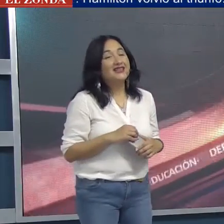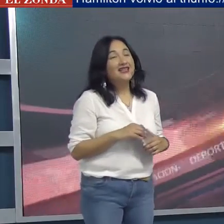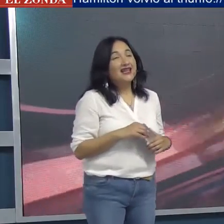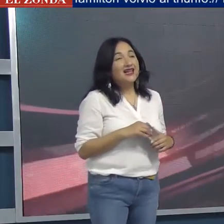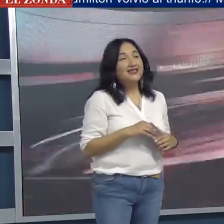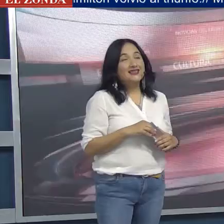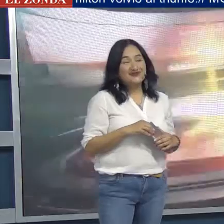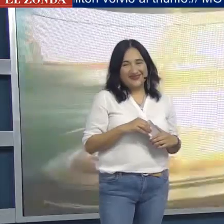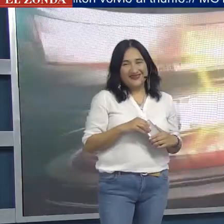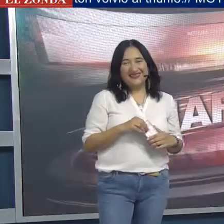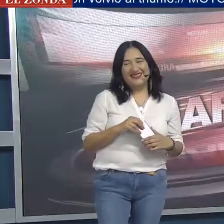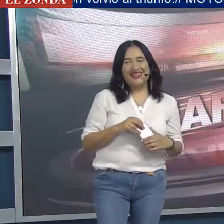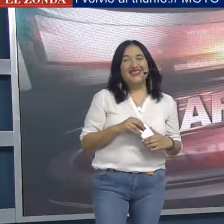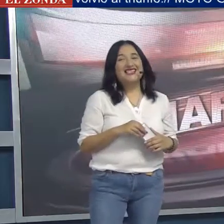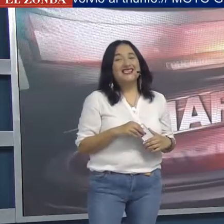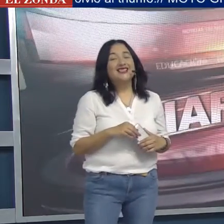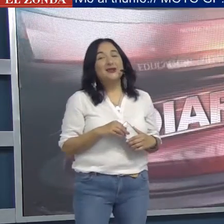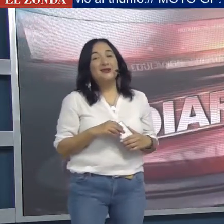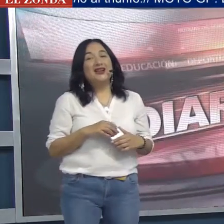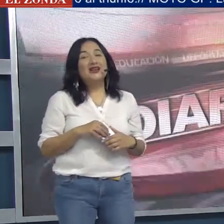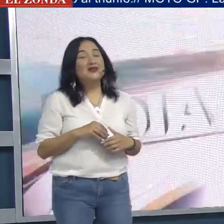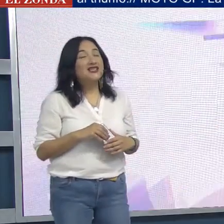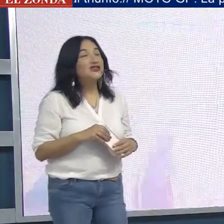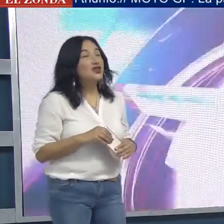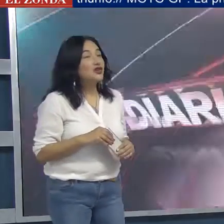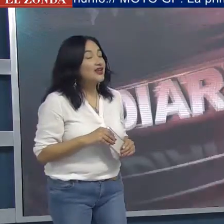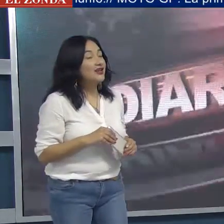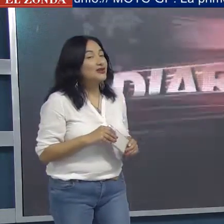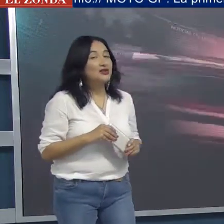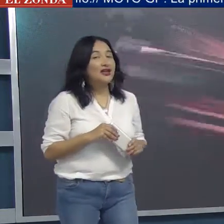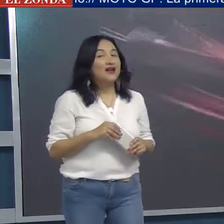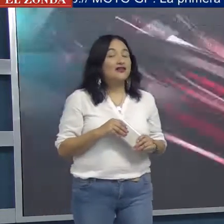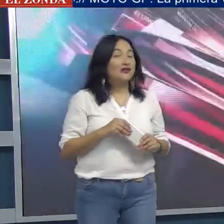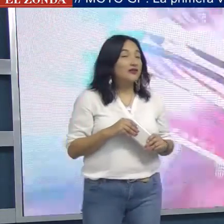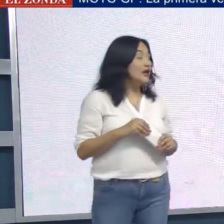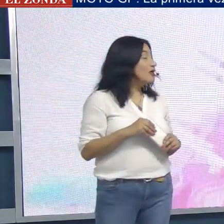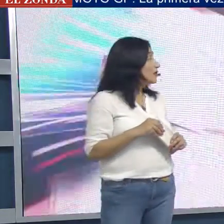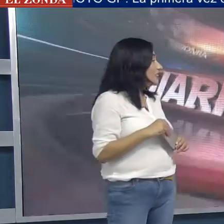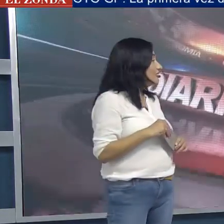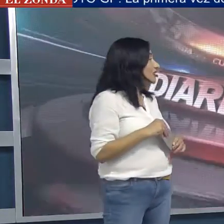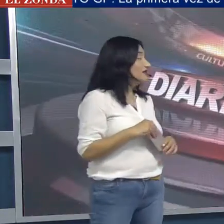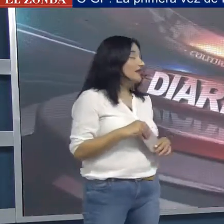ministra. Igualmente. Allí, bien, gracias. Tuvimos la comunicación con la doctora